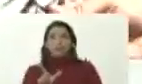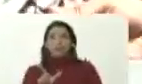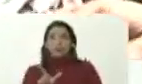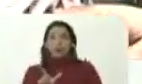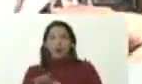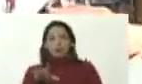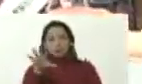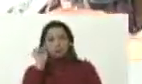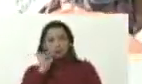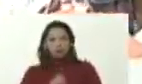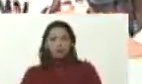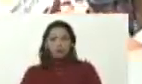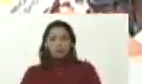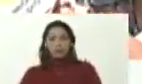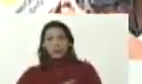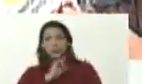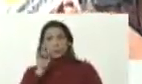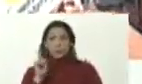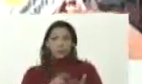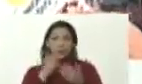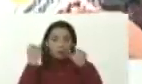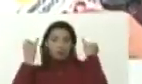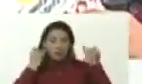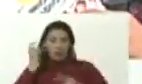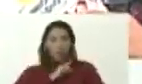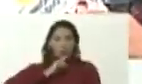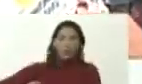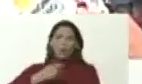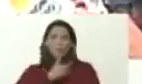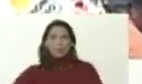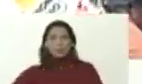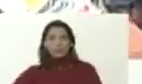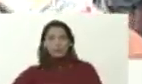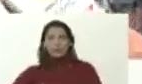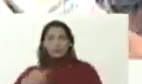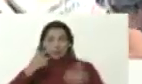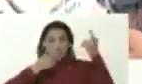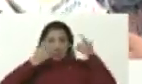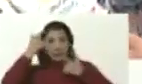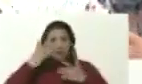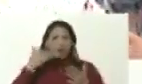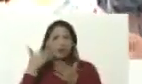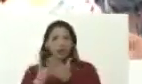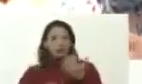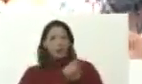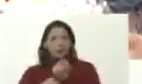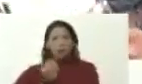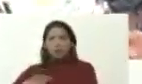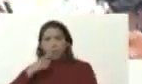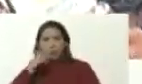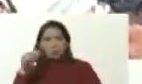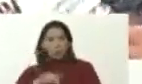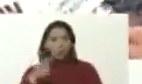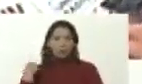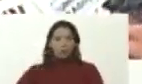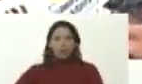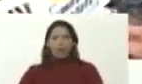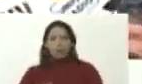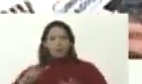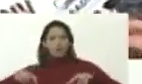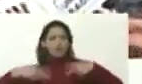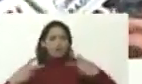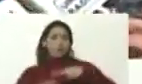captó totalmente la idea y la orden dada por el comandante Chávez, y gracias al apoyo de Nicolás Maduro, hoy tenemos una